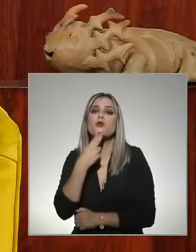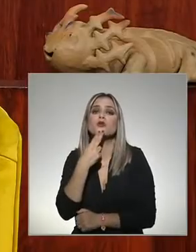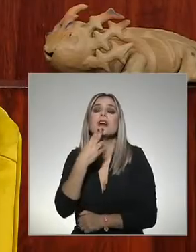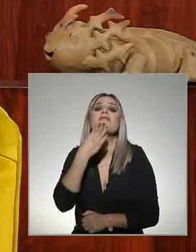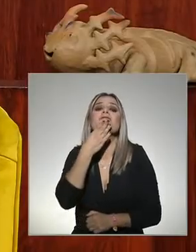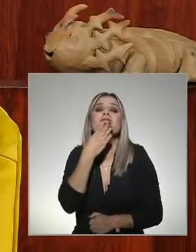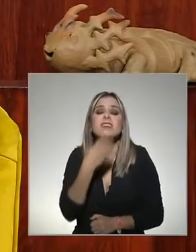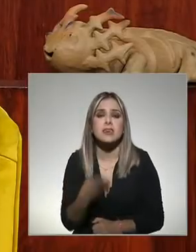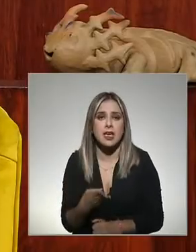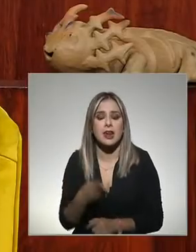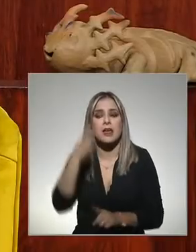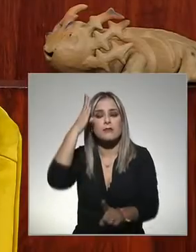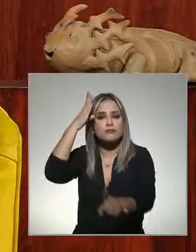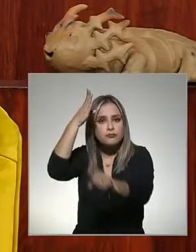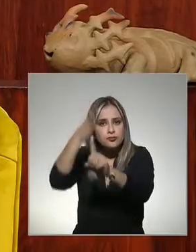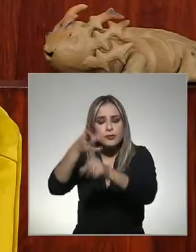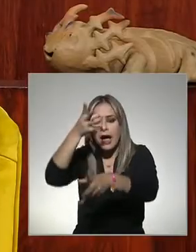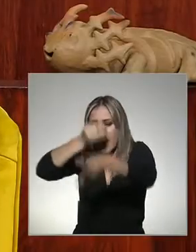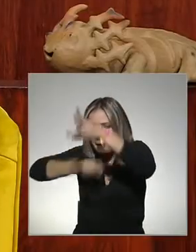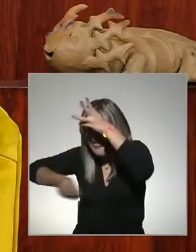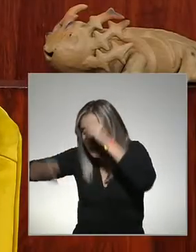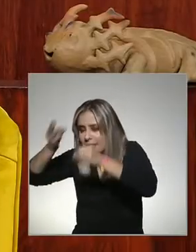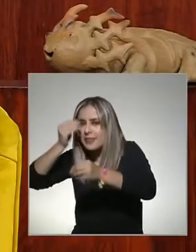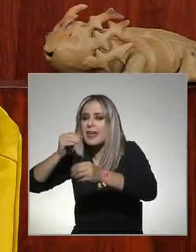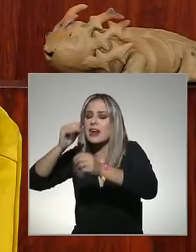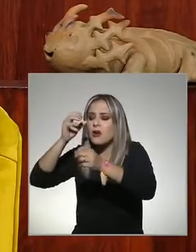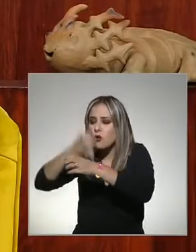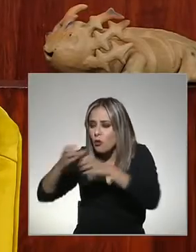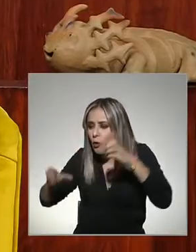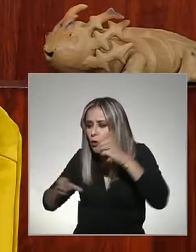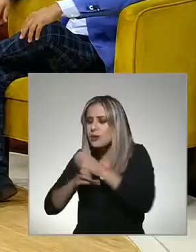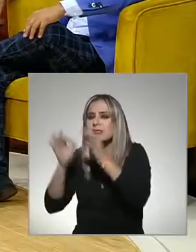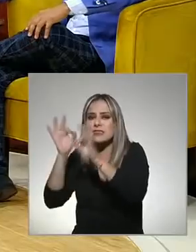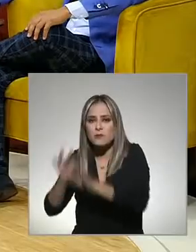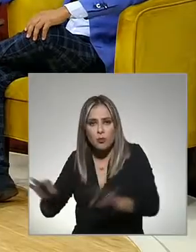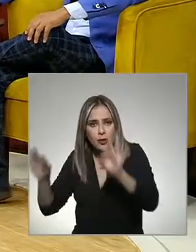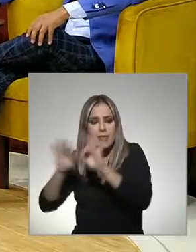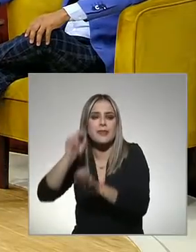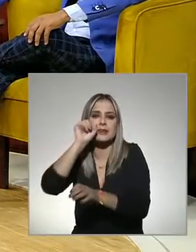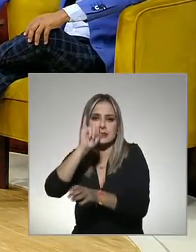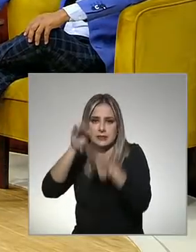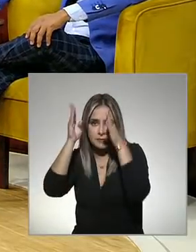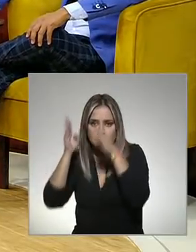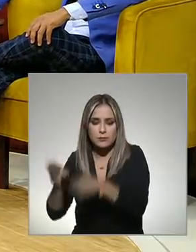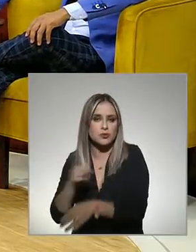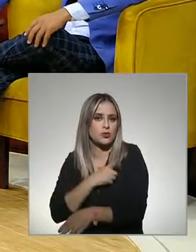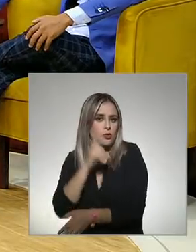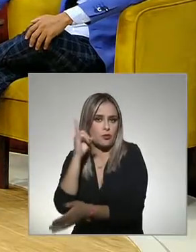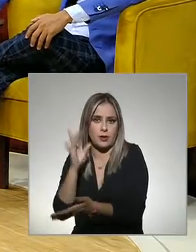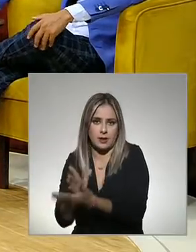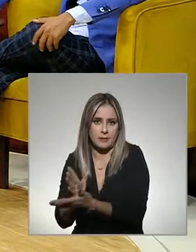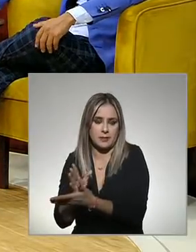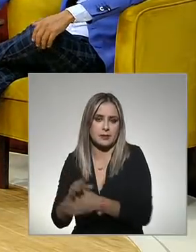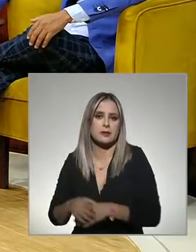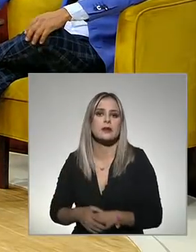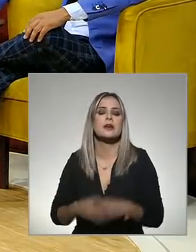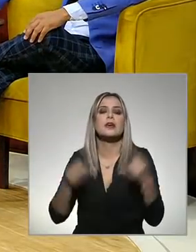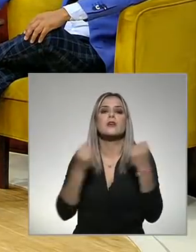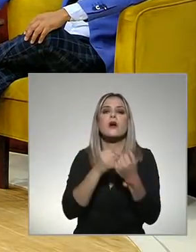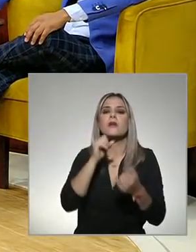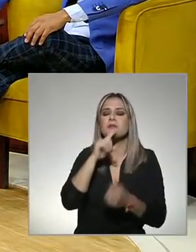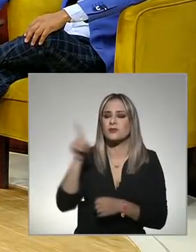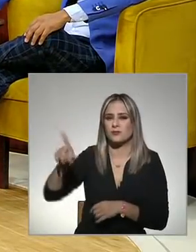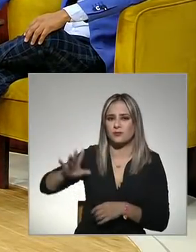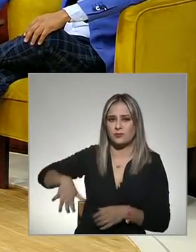esos fines bien direccionados y con ese objetivo claro. Y solo para eso. Y solo para eso. Ahora, aparte de esta conciliación, obviamente son los contratos que tú